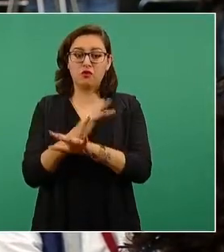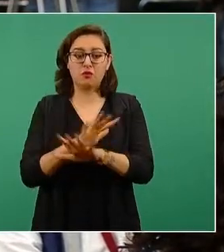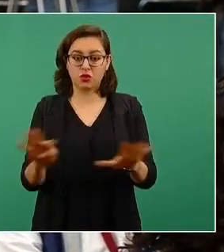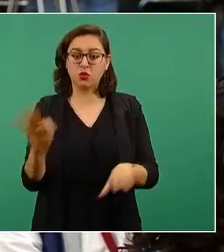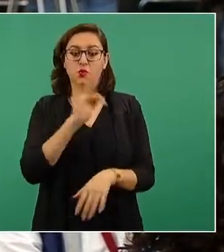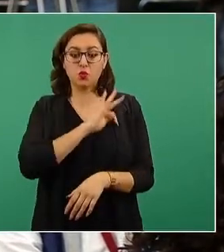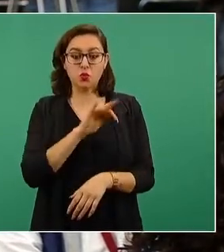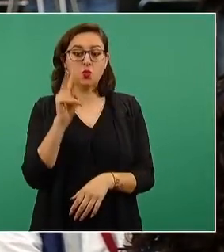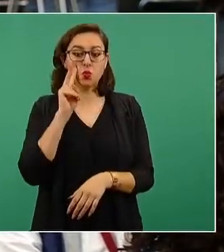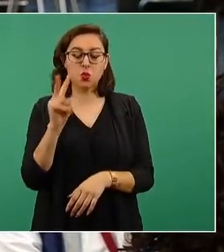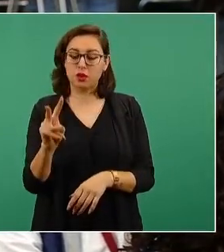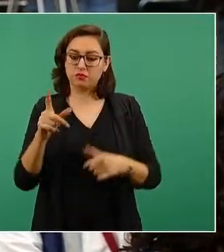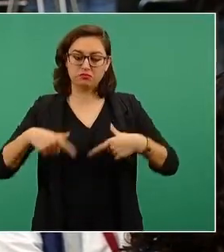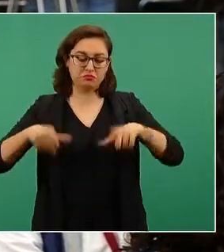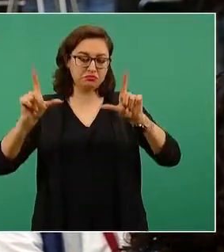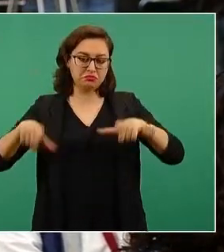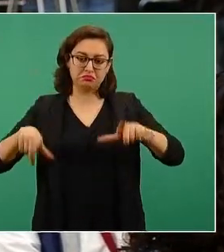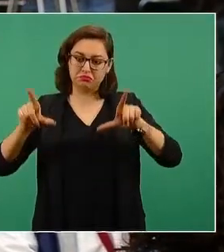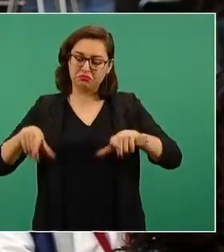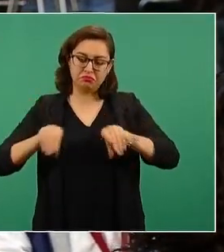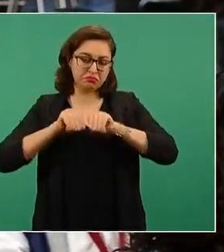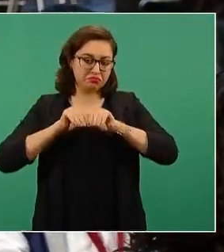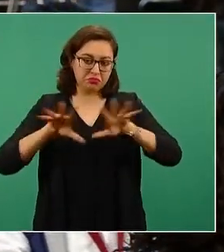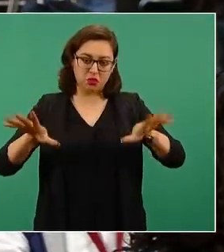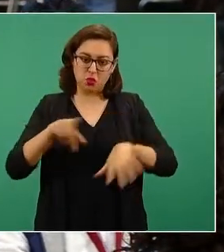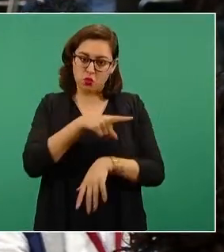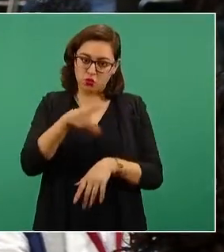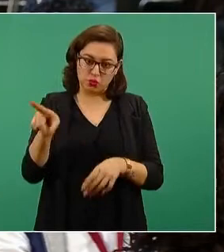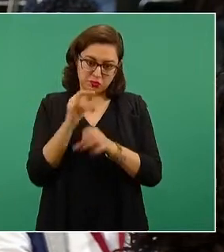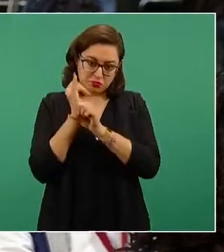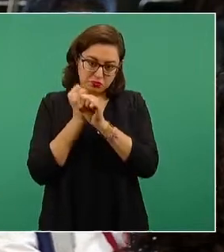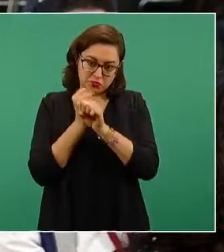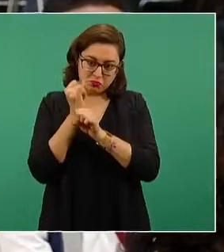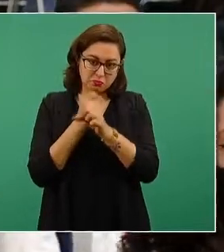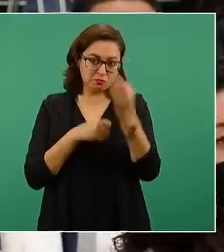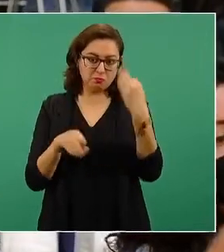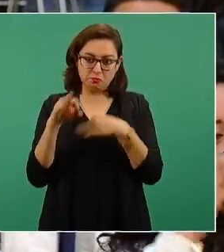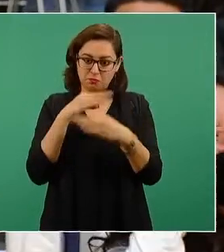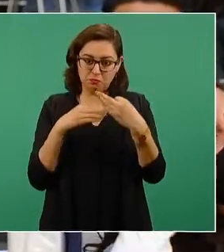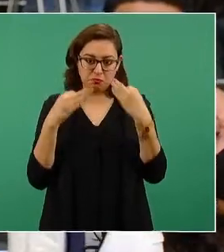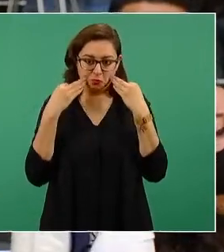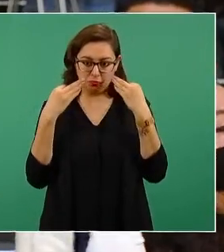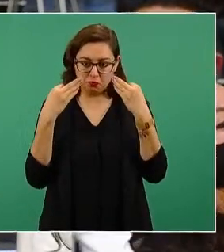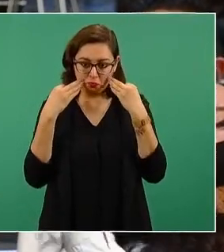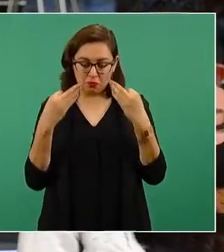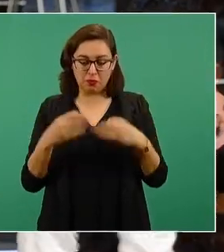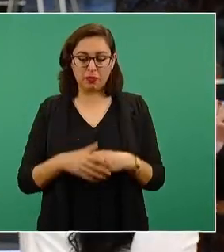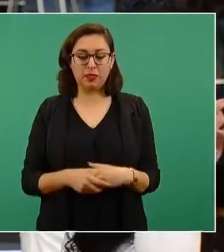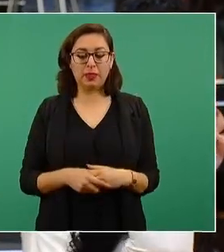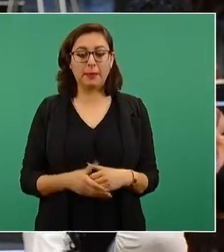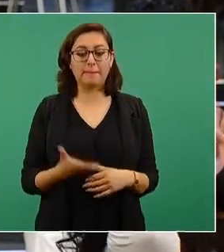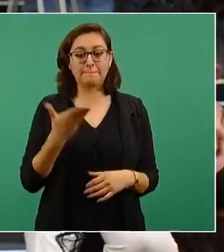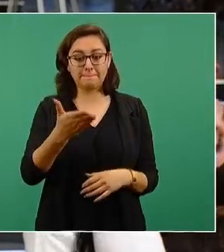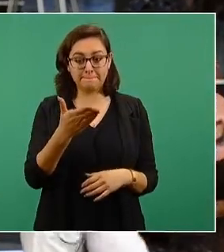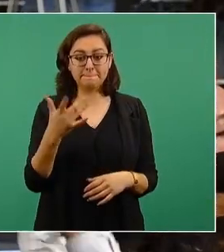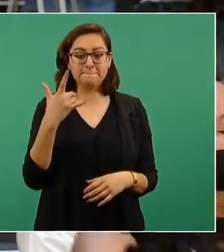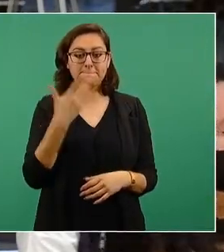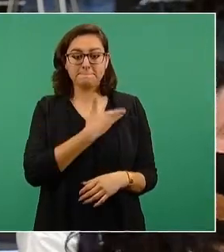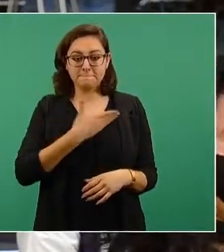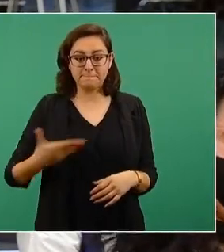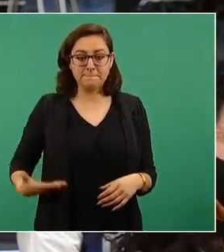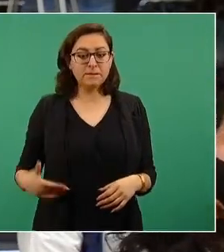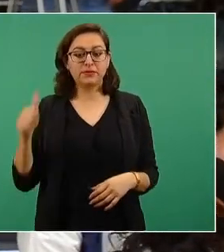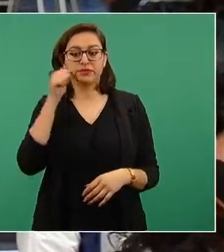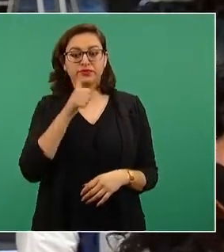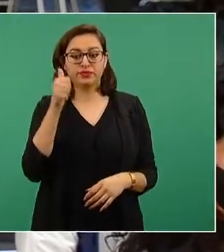las plataformas de Nación 14, presidente, para que lo constaten usted y quienes nos ven desde sus casas. Presidente, su gobierno hace diariamente esfuerzos en pro de